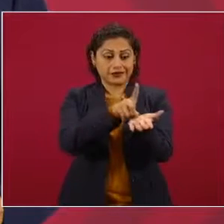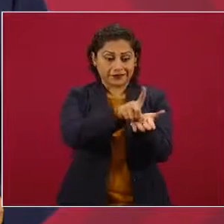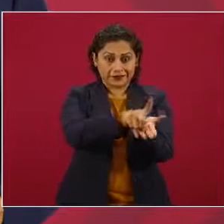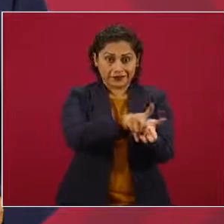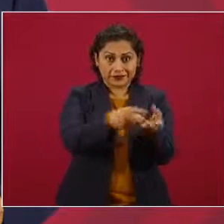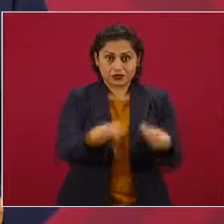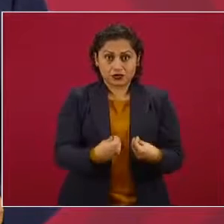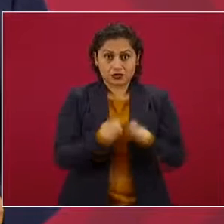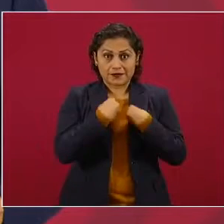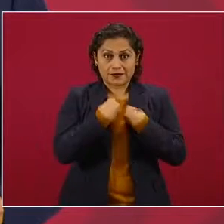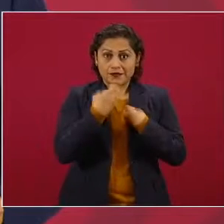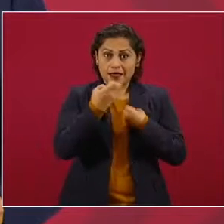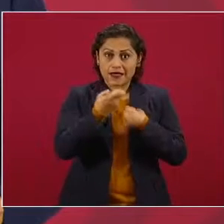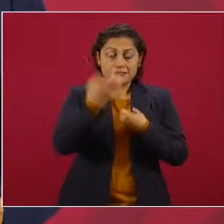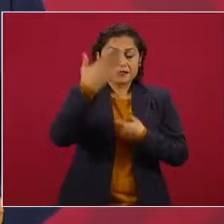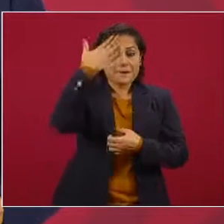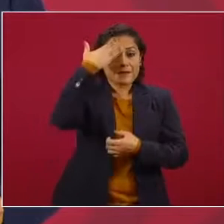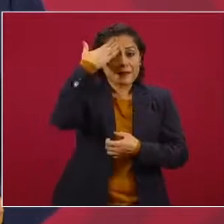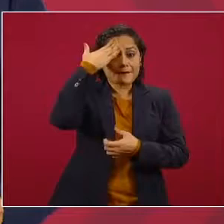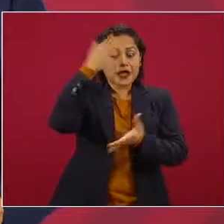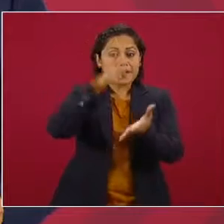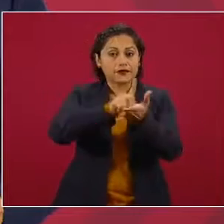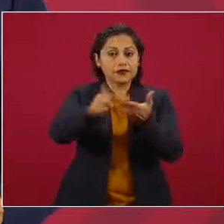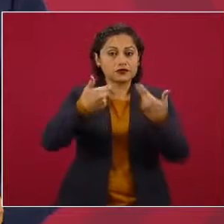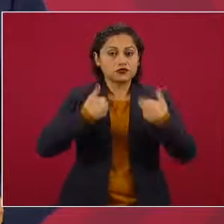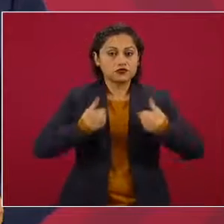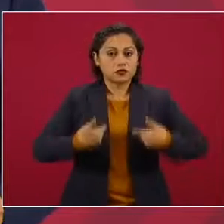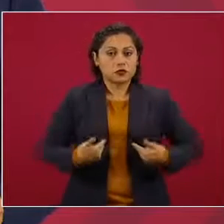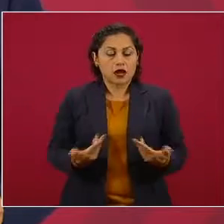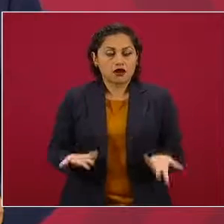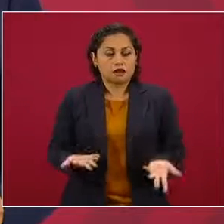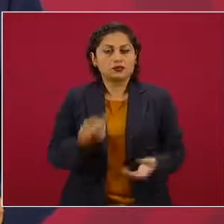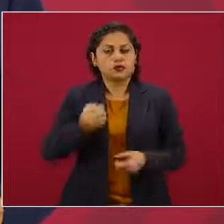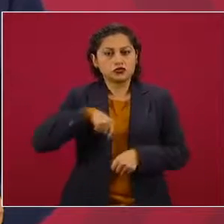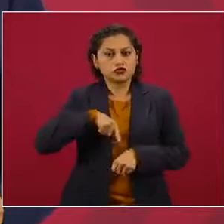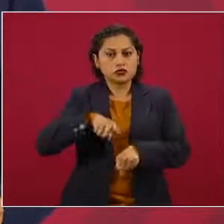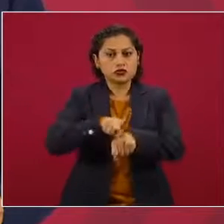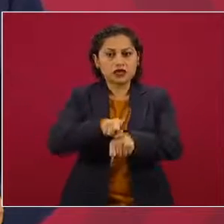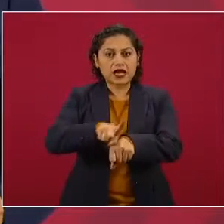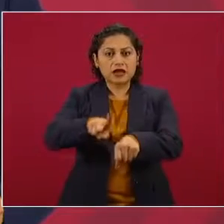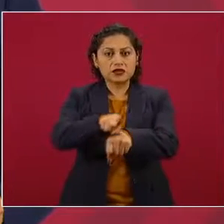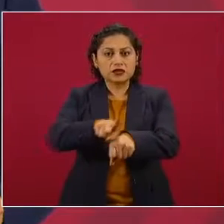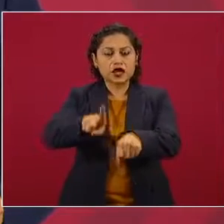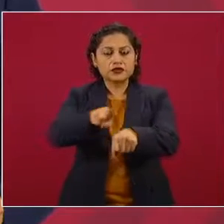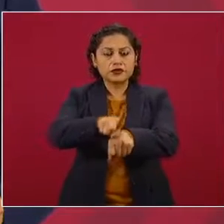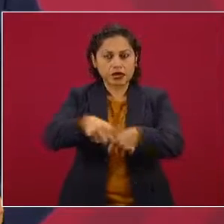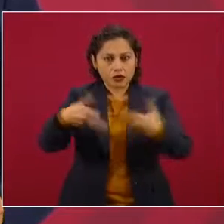de los derechos humanos. Todos los días nos dedicamos a eso, por convicción.